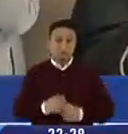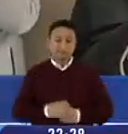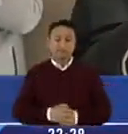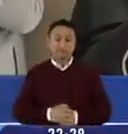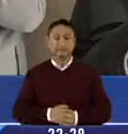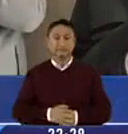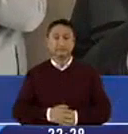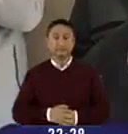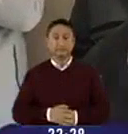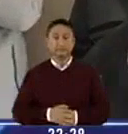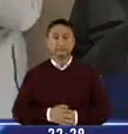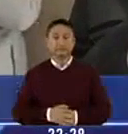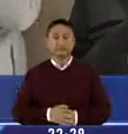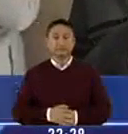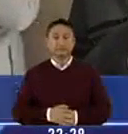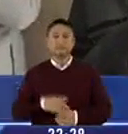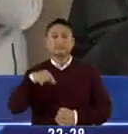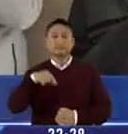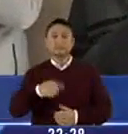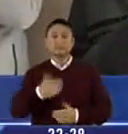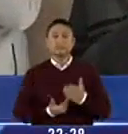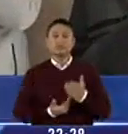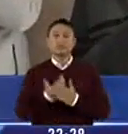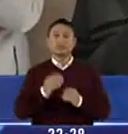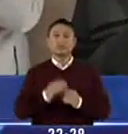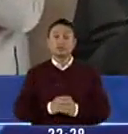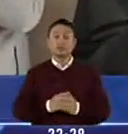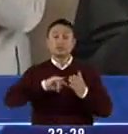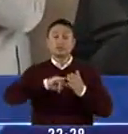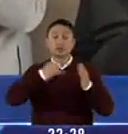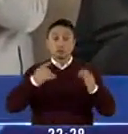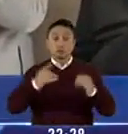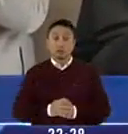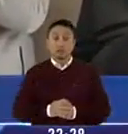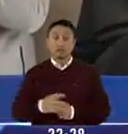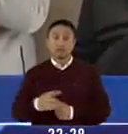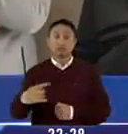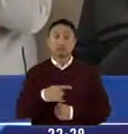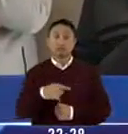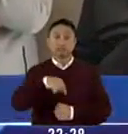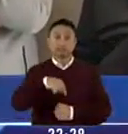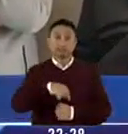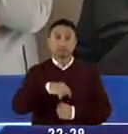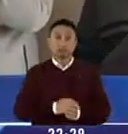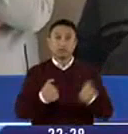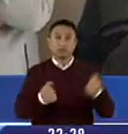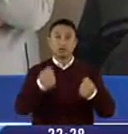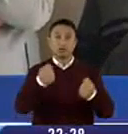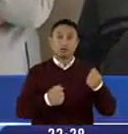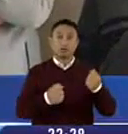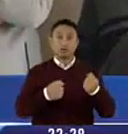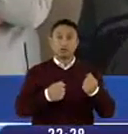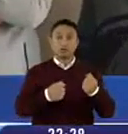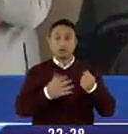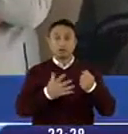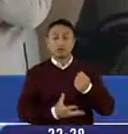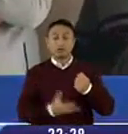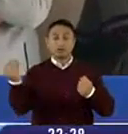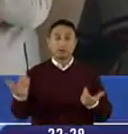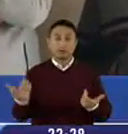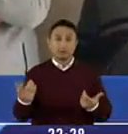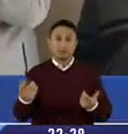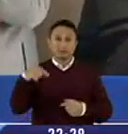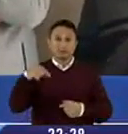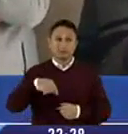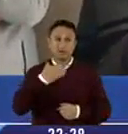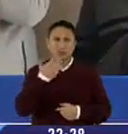elementos electrónicos que inhiben la señal, se está usando esos elementos para ya llevarse los vehículos para otros lados. Entonces, es difícil